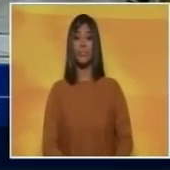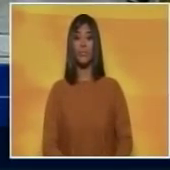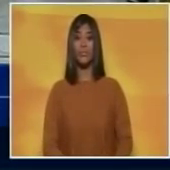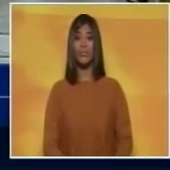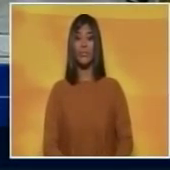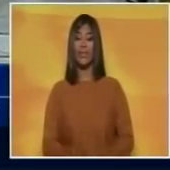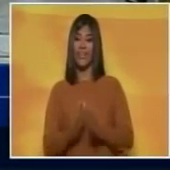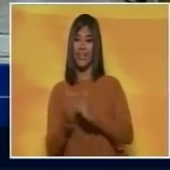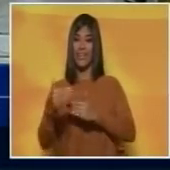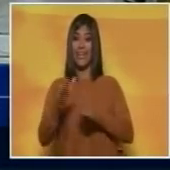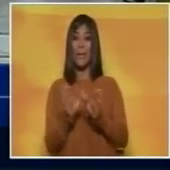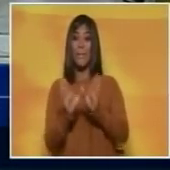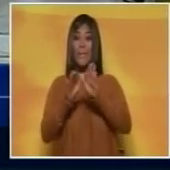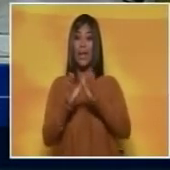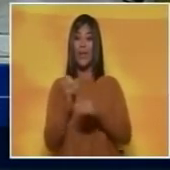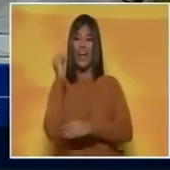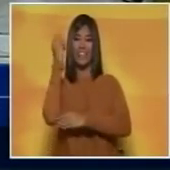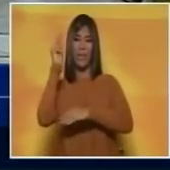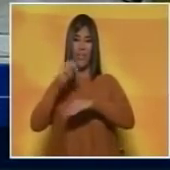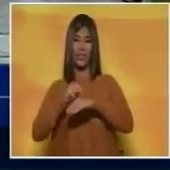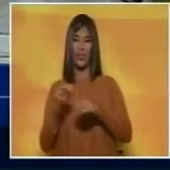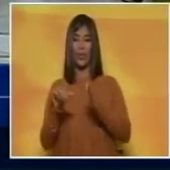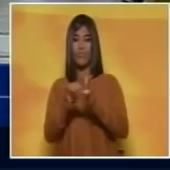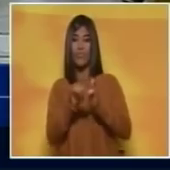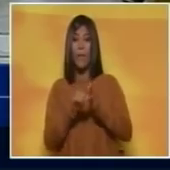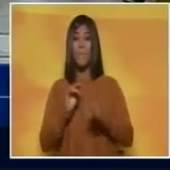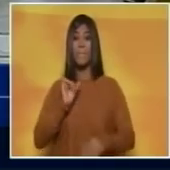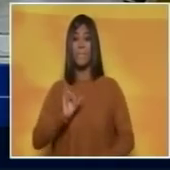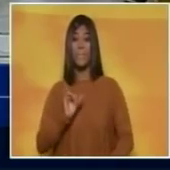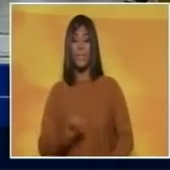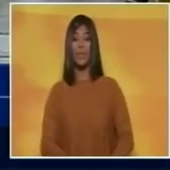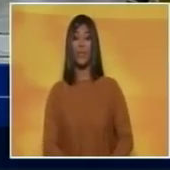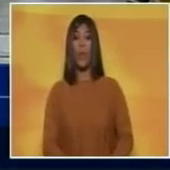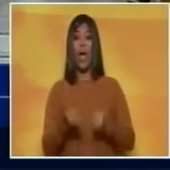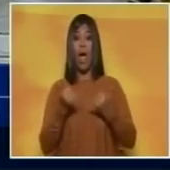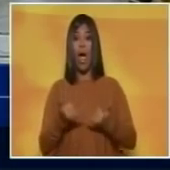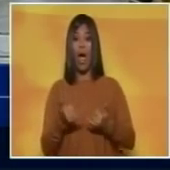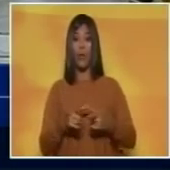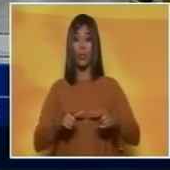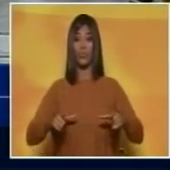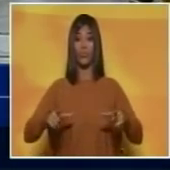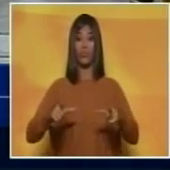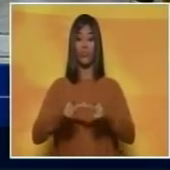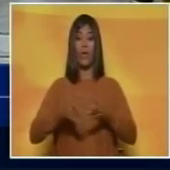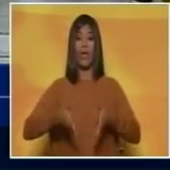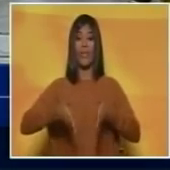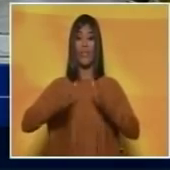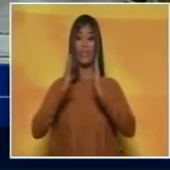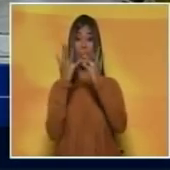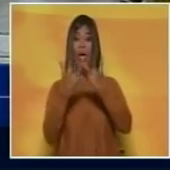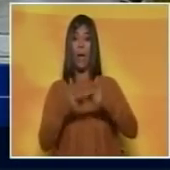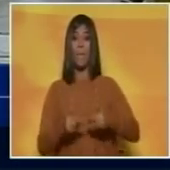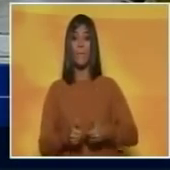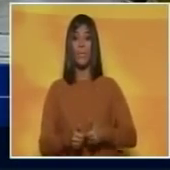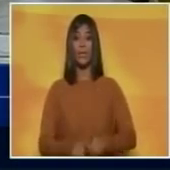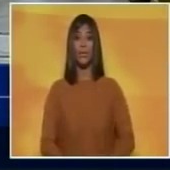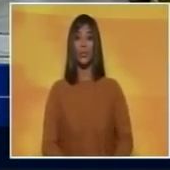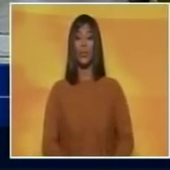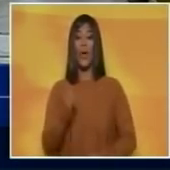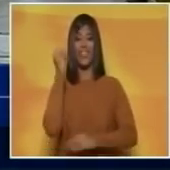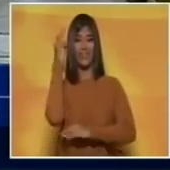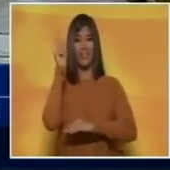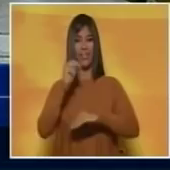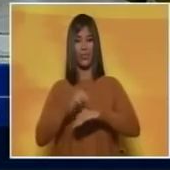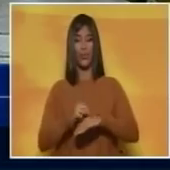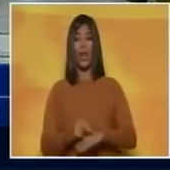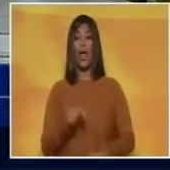la esquina de Pajaritos, justo en el lugar en el cual está ubicado el edificio administrativo de la Asamblea